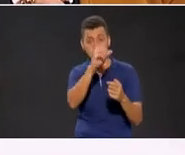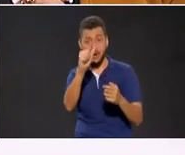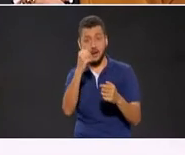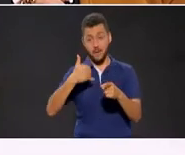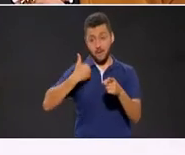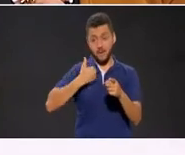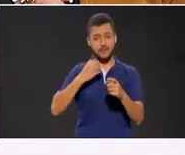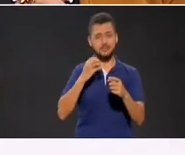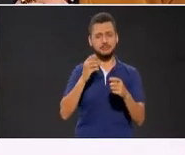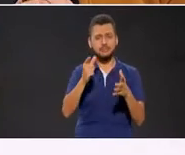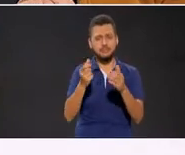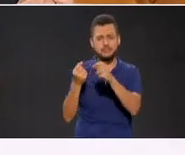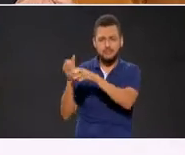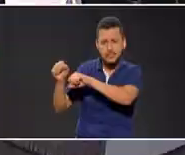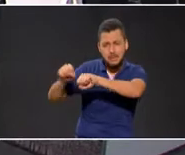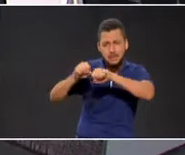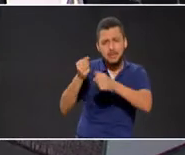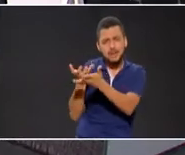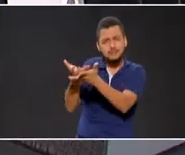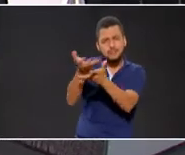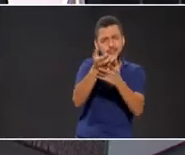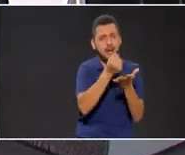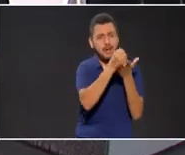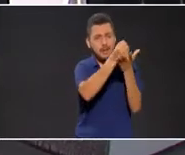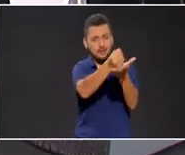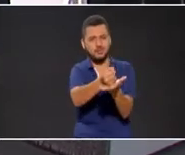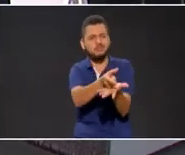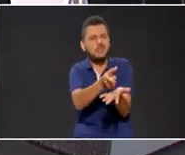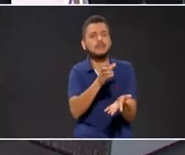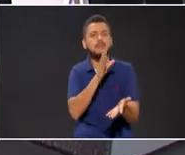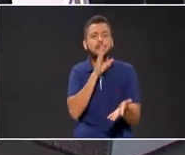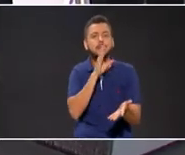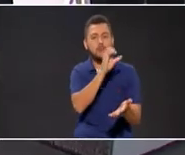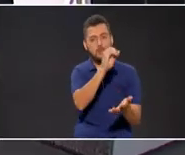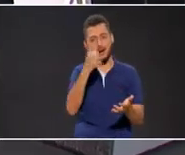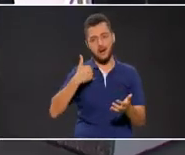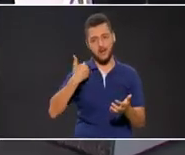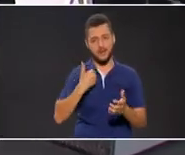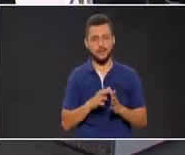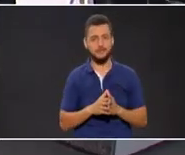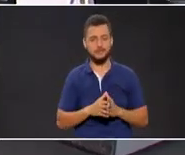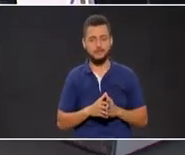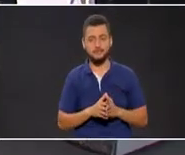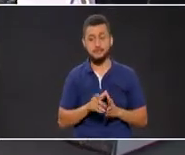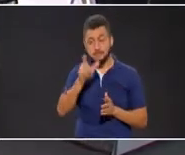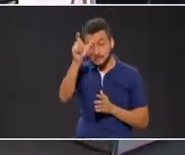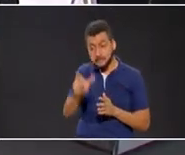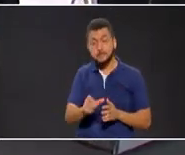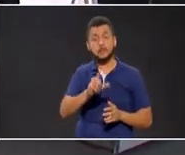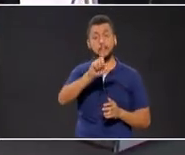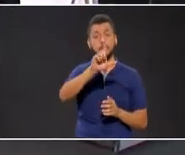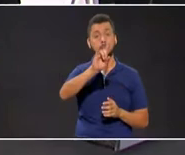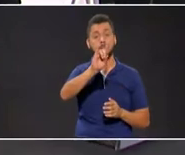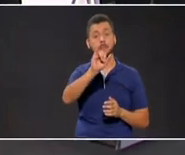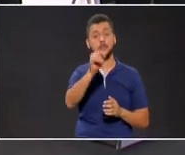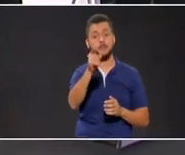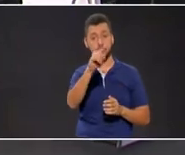para todos los medellinenses muy bien ahora pregunta el candidato luis guillermo hoyos quien debe